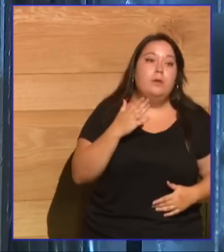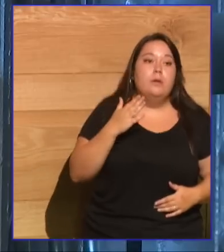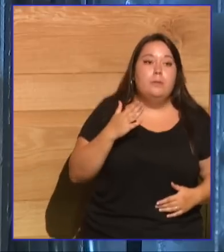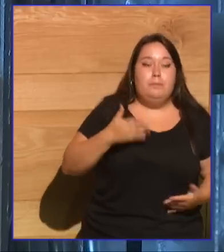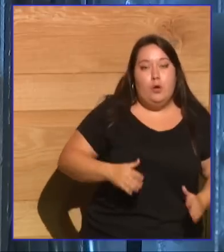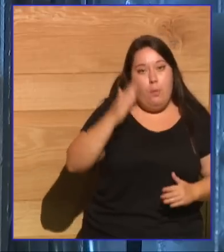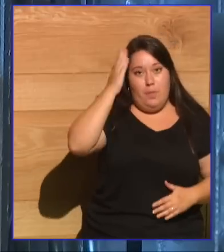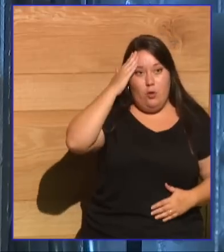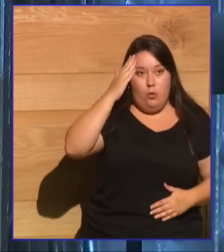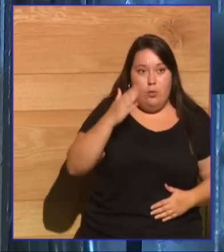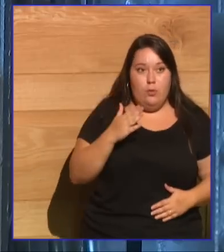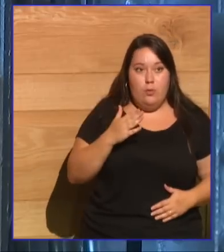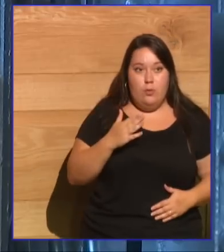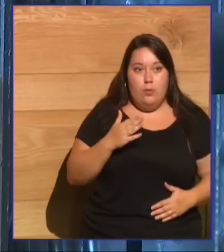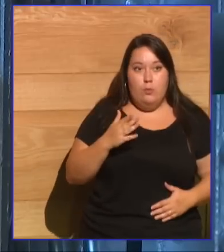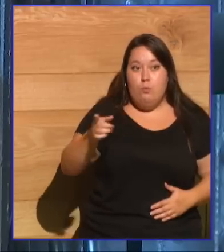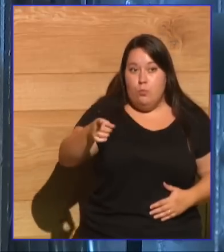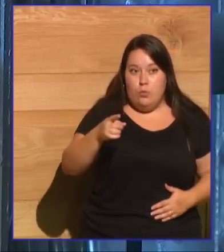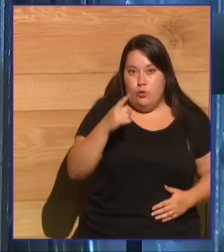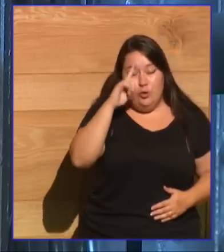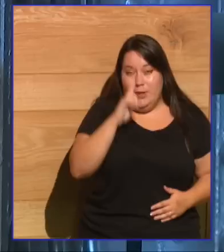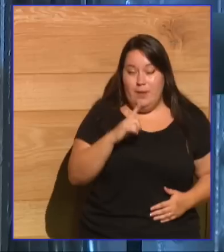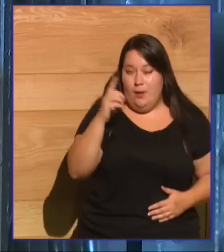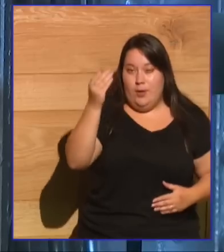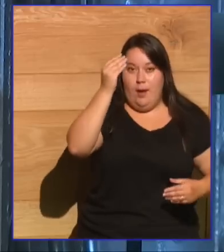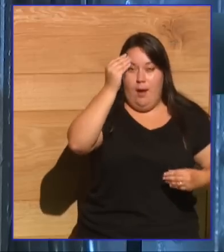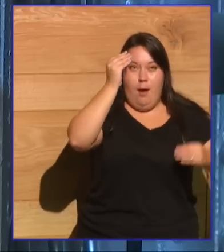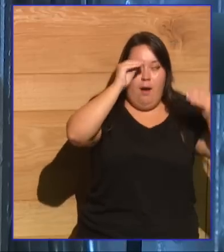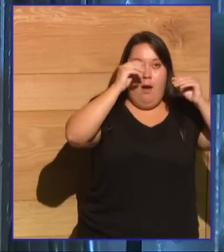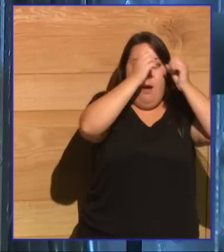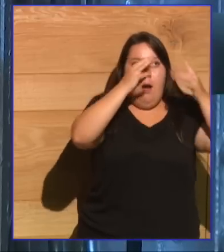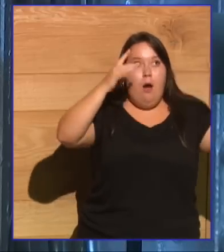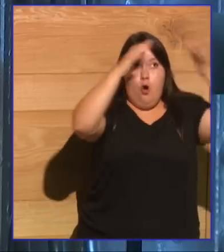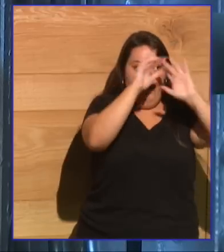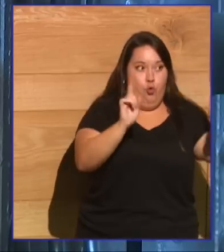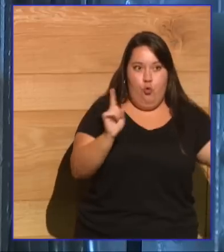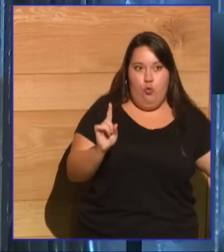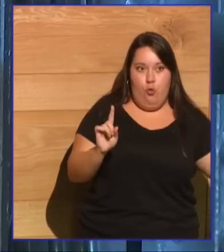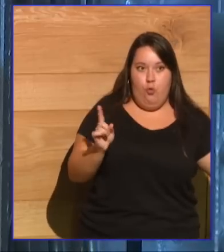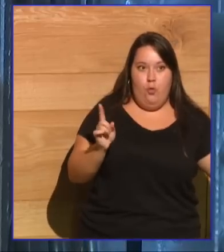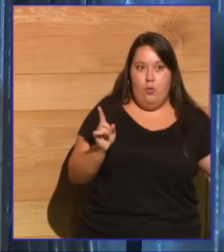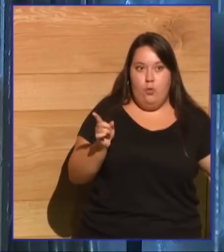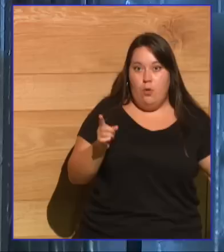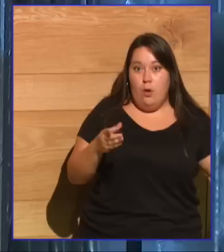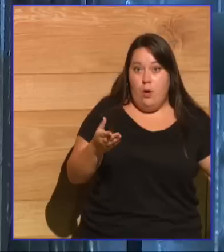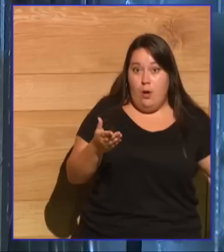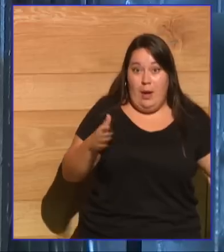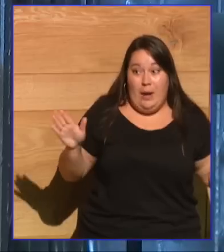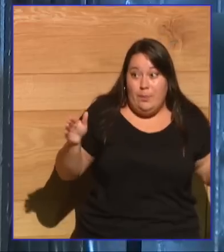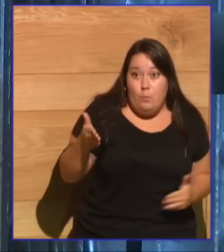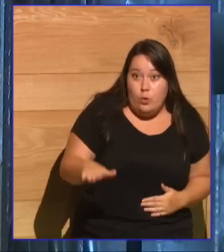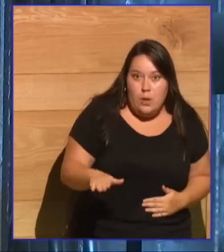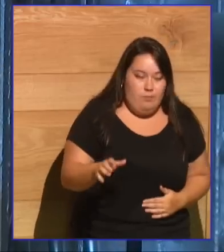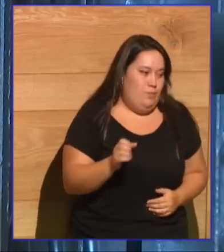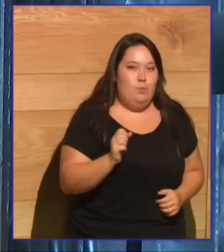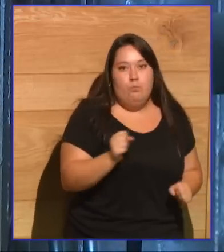ésta os imagináis lo que pasó por su cabeza o sea de repente dijo no no no no no no sacan varilla muerta ni de coña